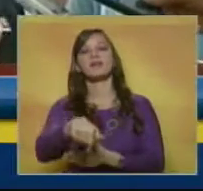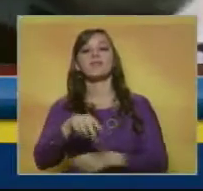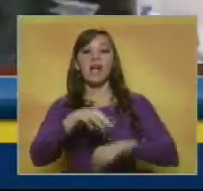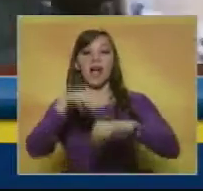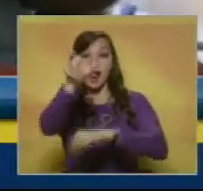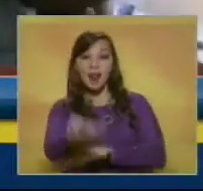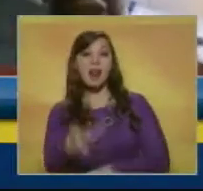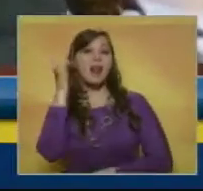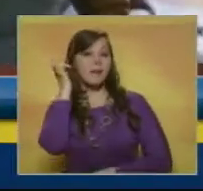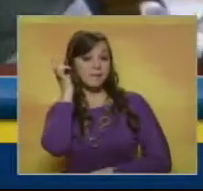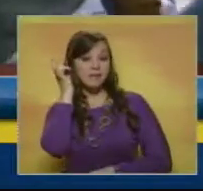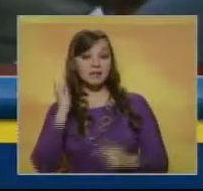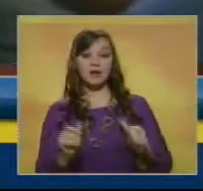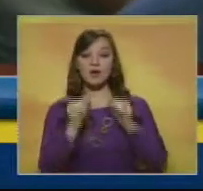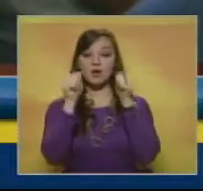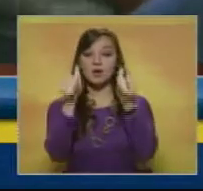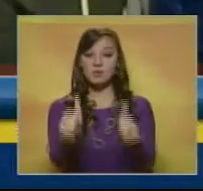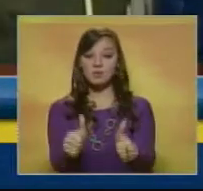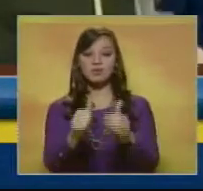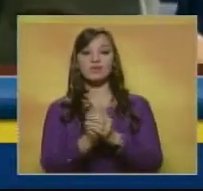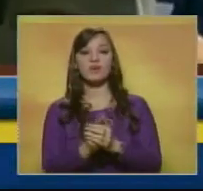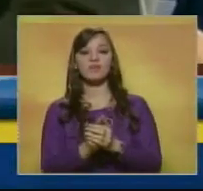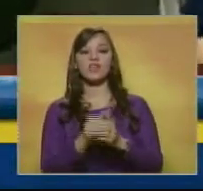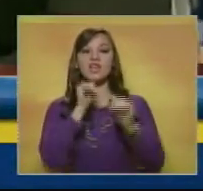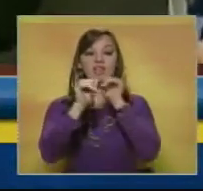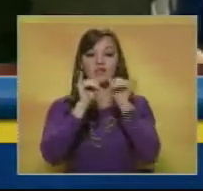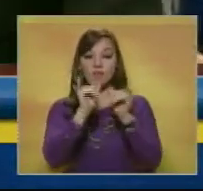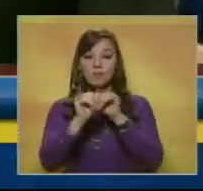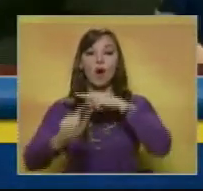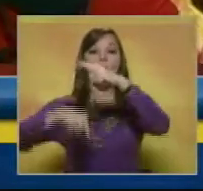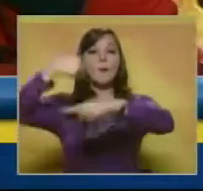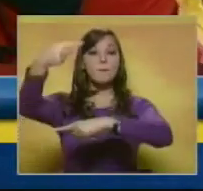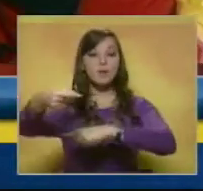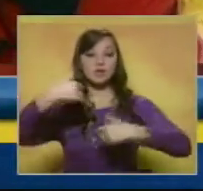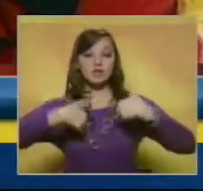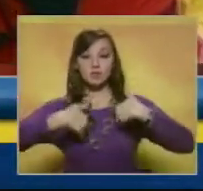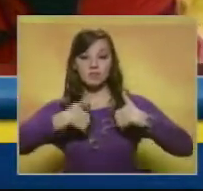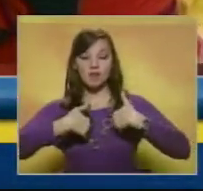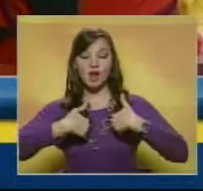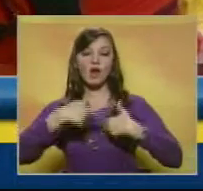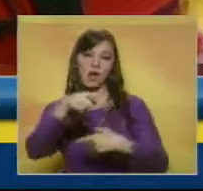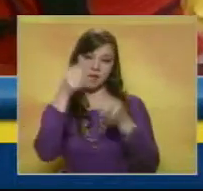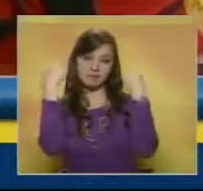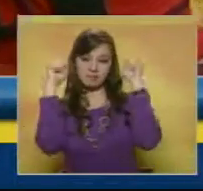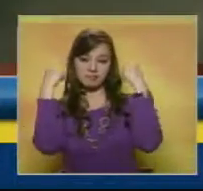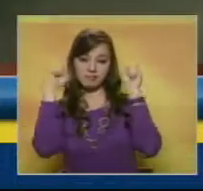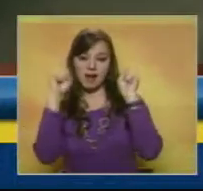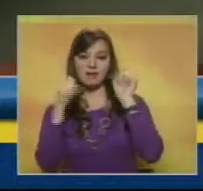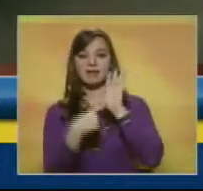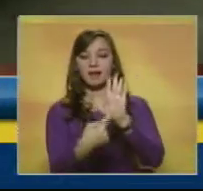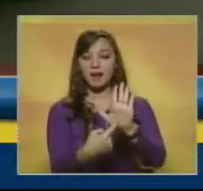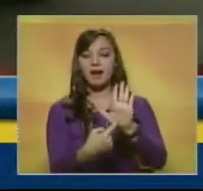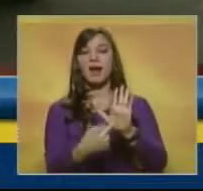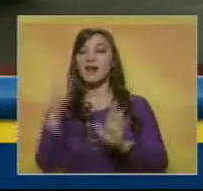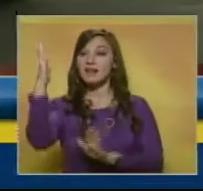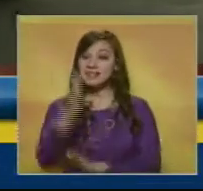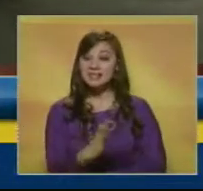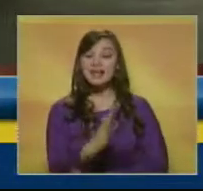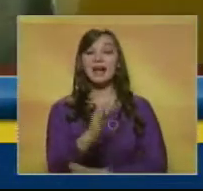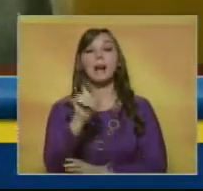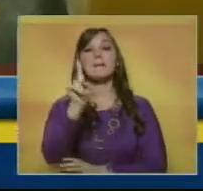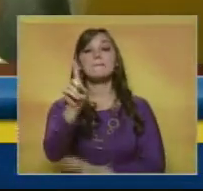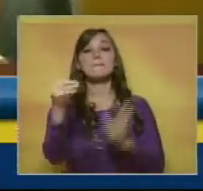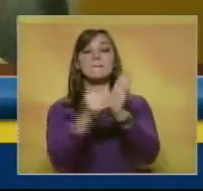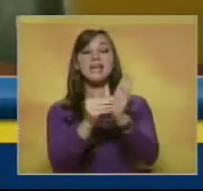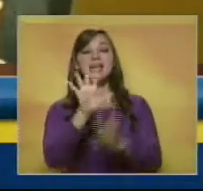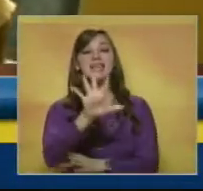ministra para la Salud, Nancy Pérez, quien informó que el próximo miércoles llegarán al país 1.500 trajes de